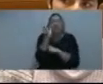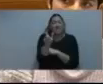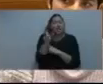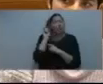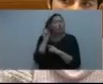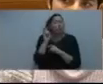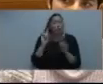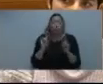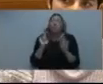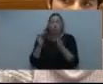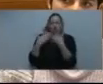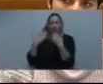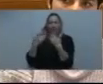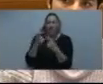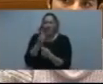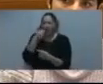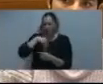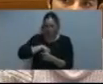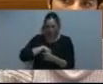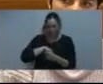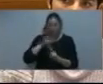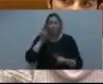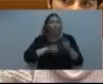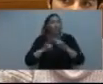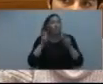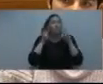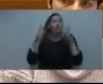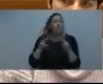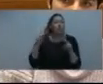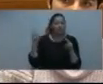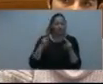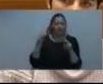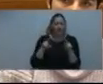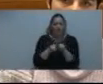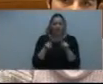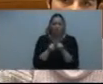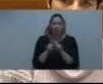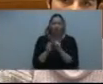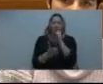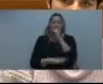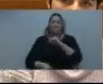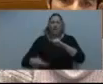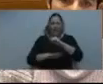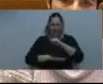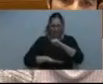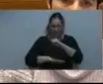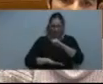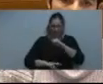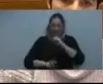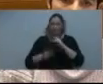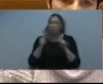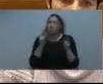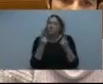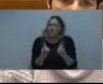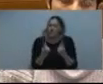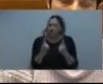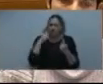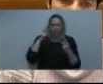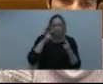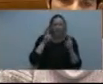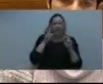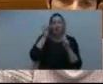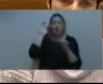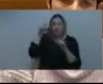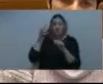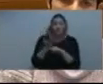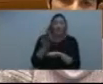haya mencionado. ¿Cuál es el problema que yo veo aquí? Que vamos a empezar las cosas por los cimientos. Primero hay que hacer una revalorización social del prerrománico, porque si nosotros